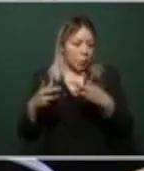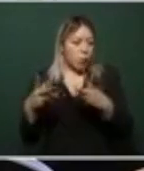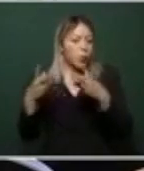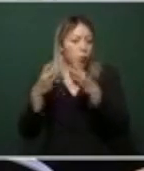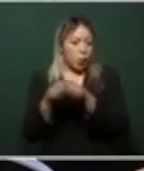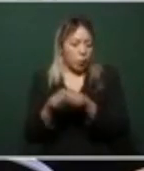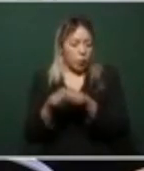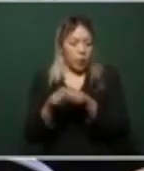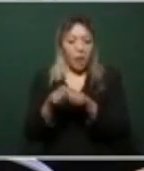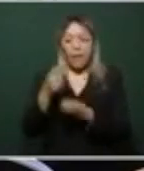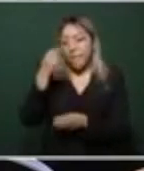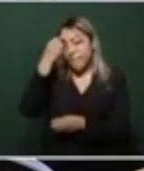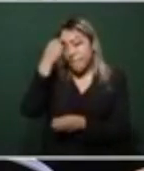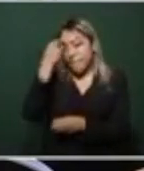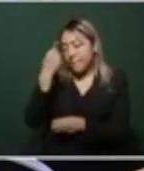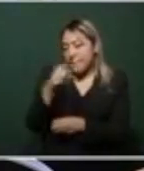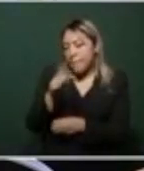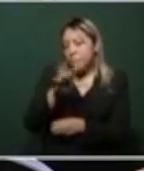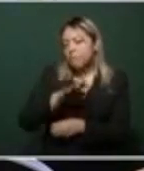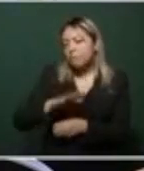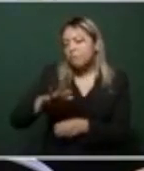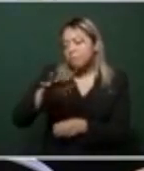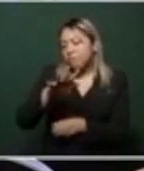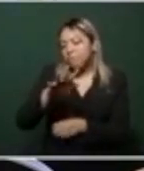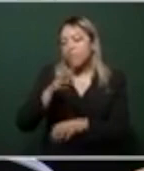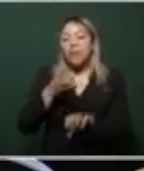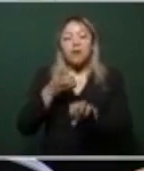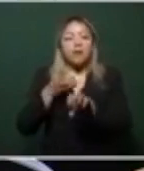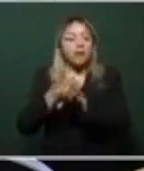para que Hidalgo